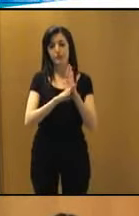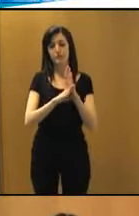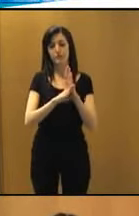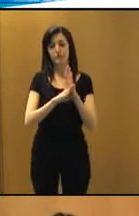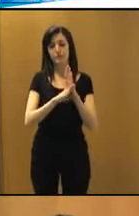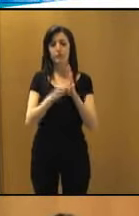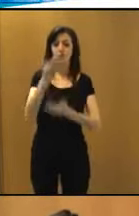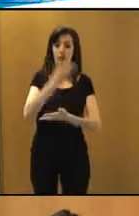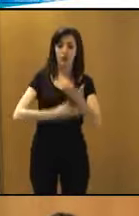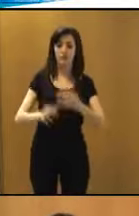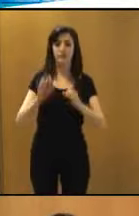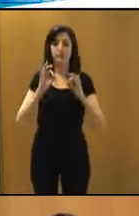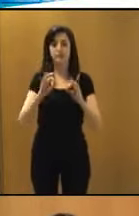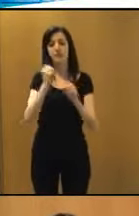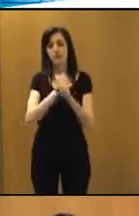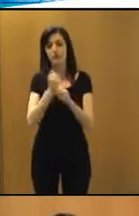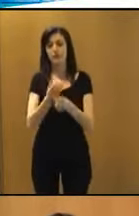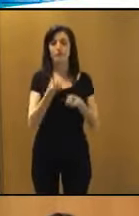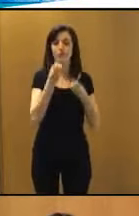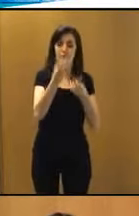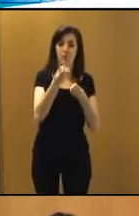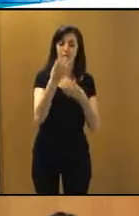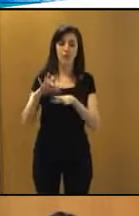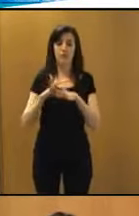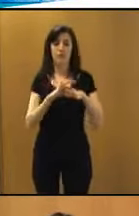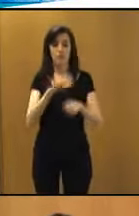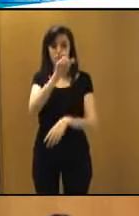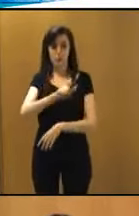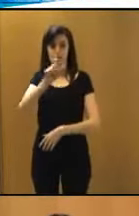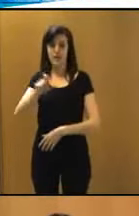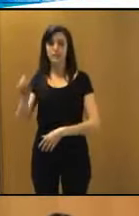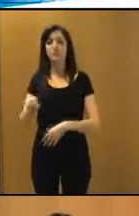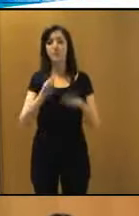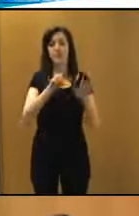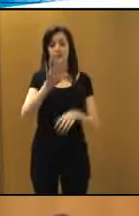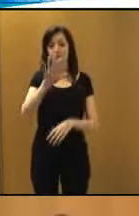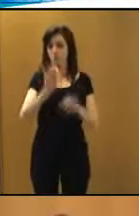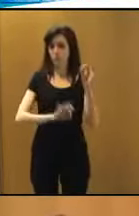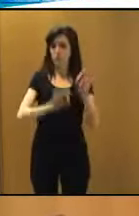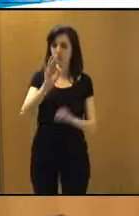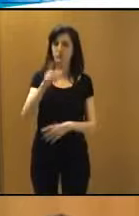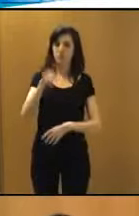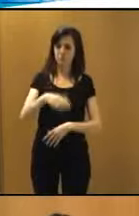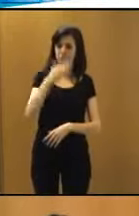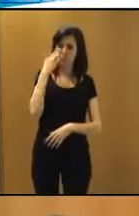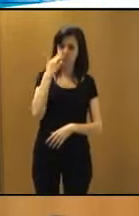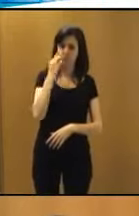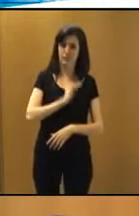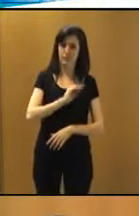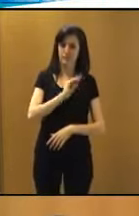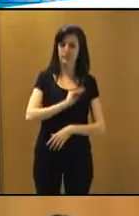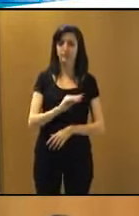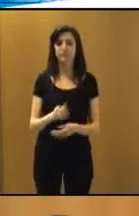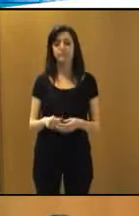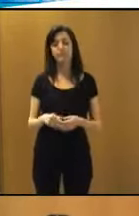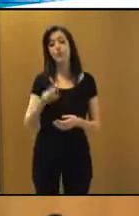programas en los que pudiesen colaborar en tareas de información y orientación ciudadana. Un 65% también estaban muy interesados